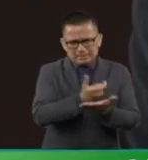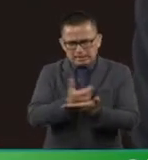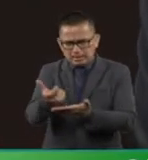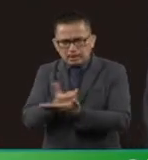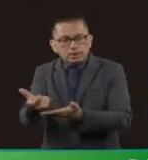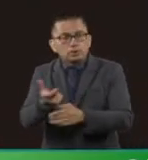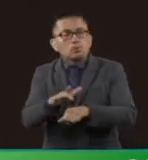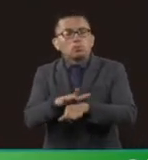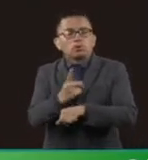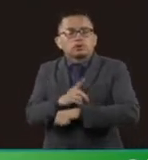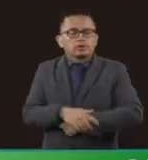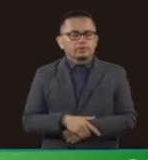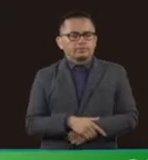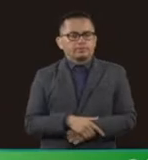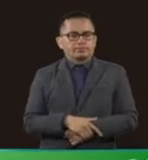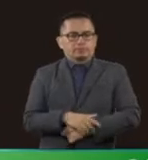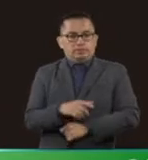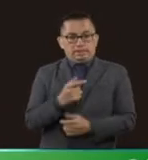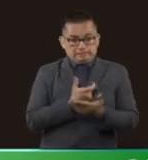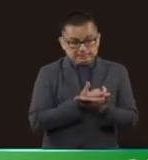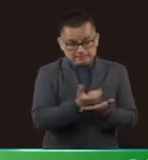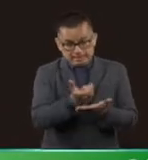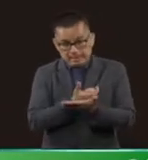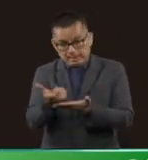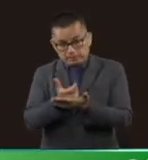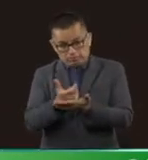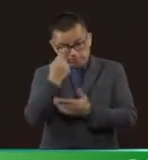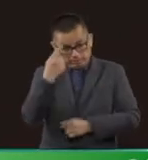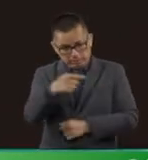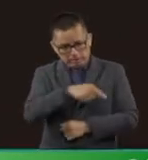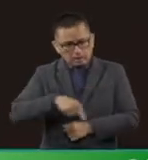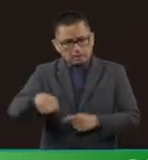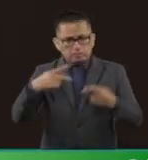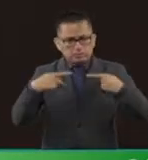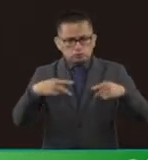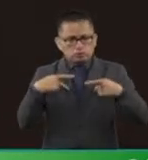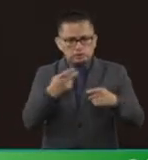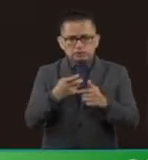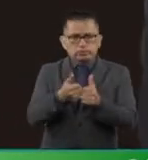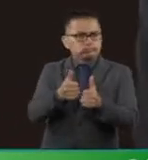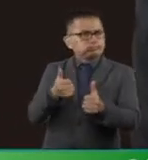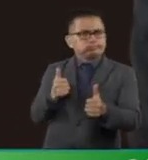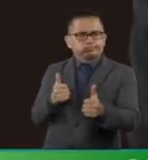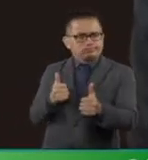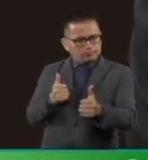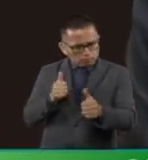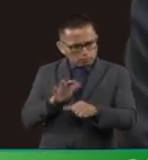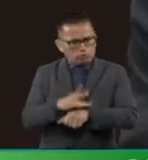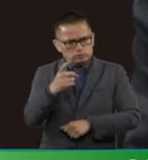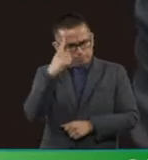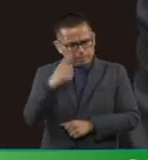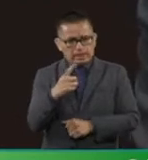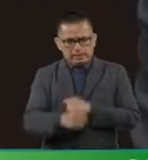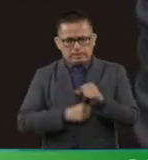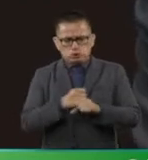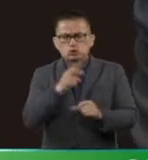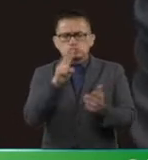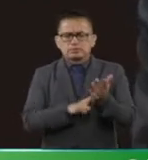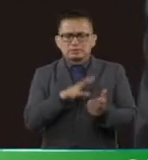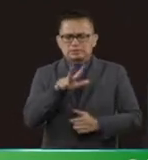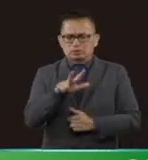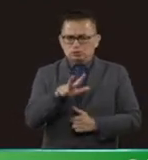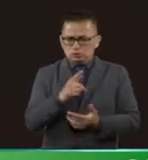retraso que tenía el salario y llevarlo primero en 2018 a la línea de